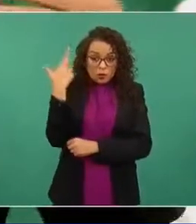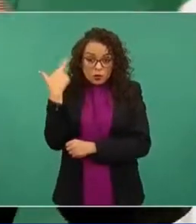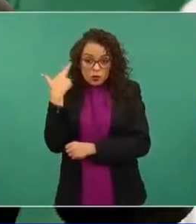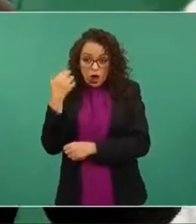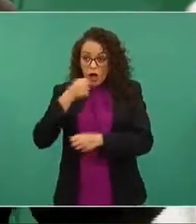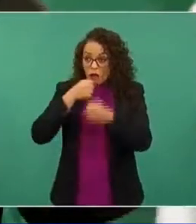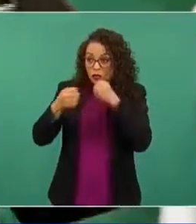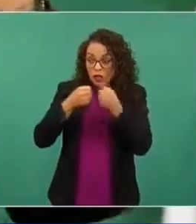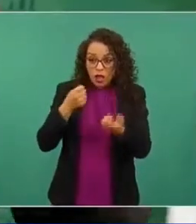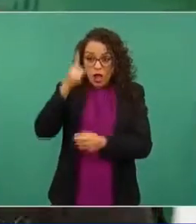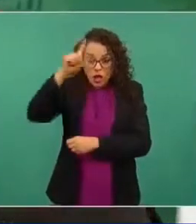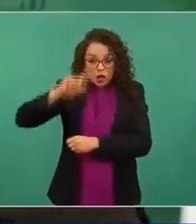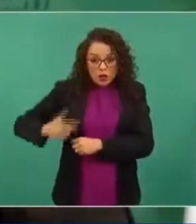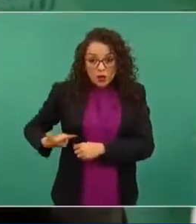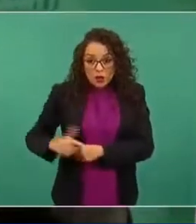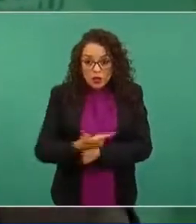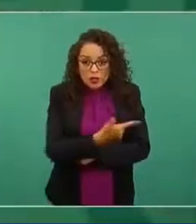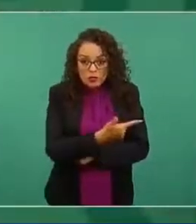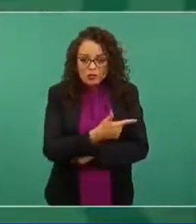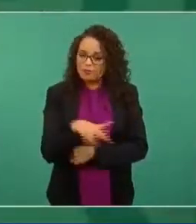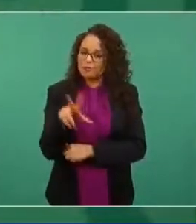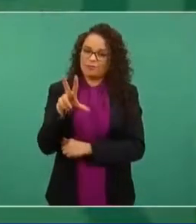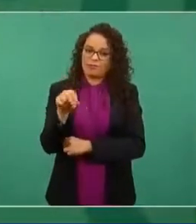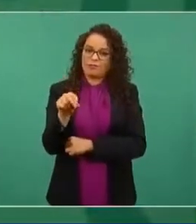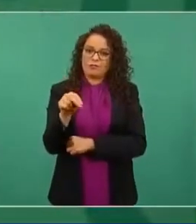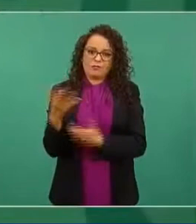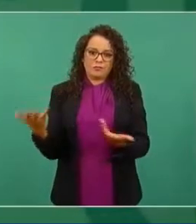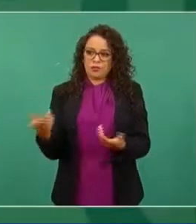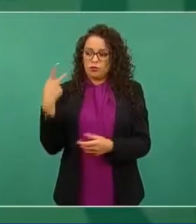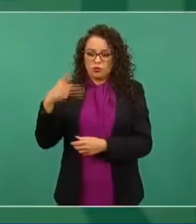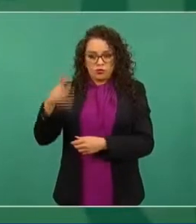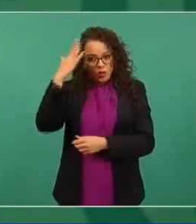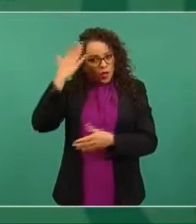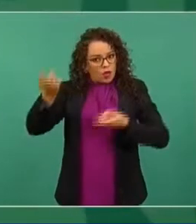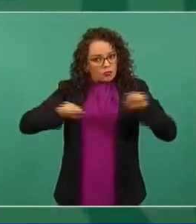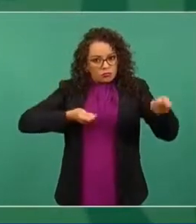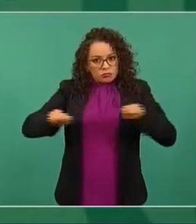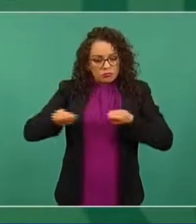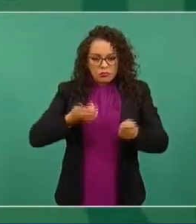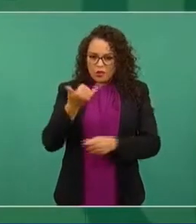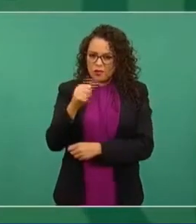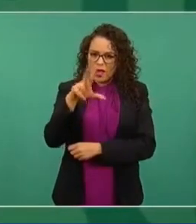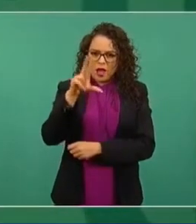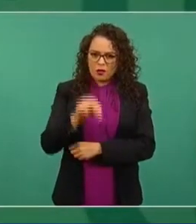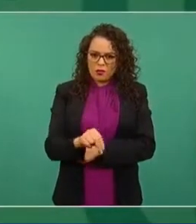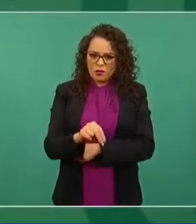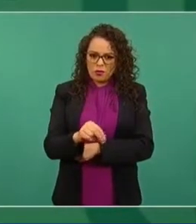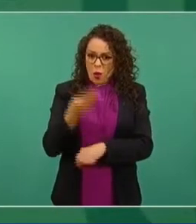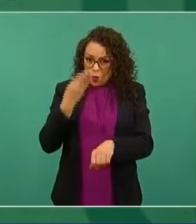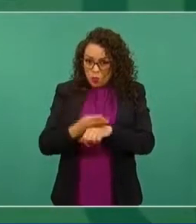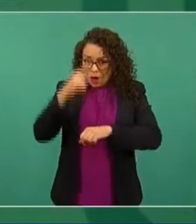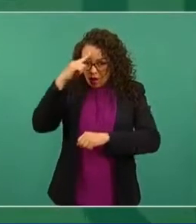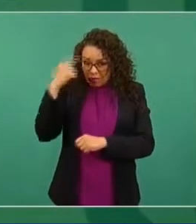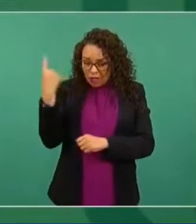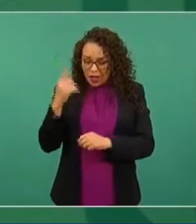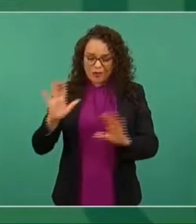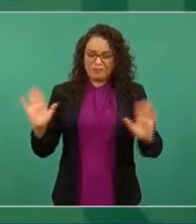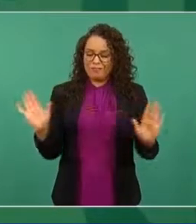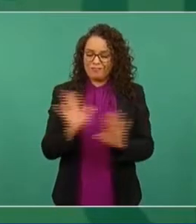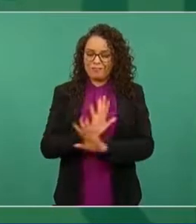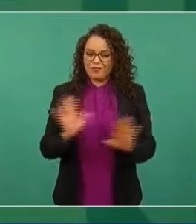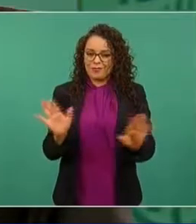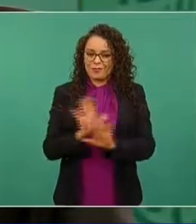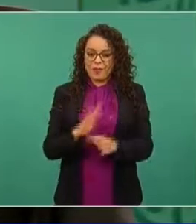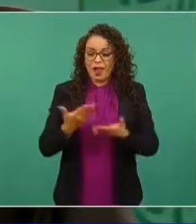y que así estén manipulando. Ya no es fácil, porque ya están las